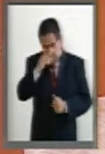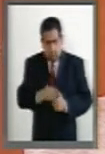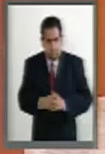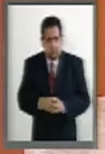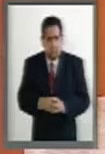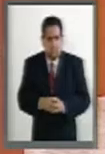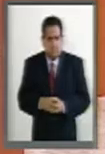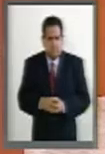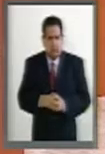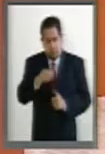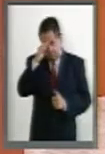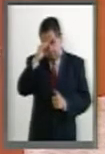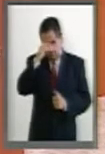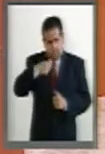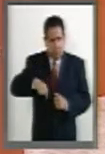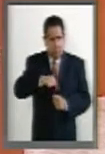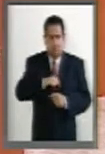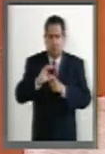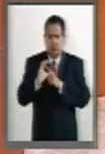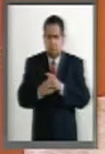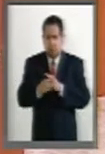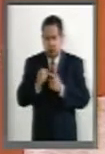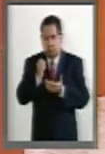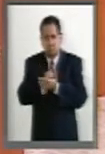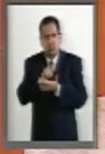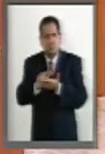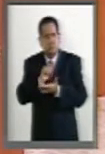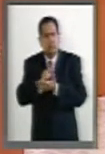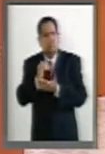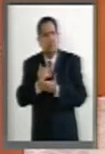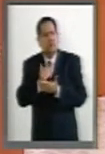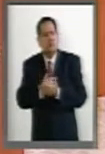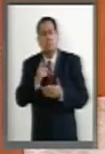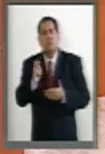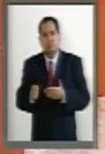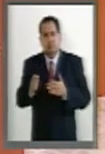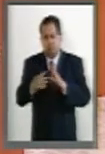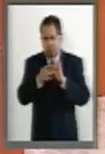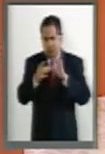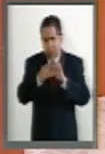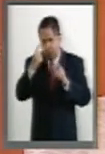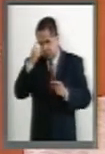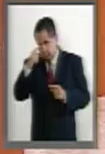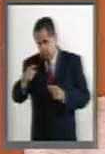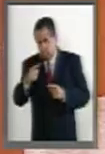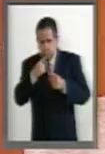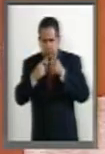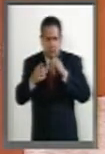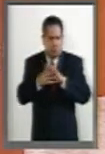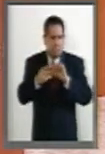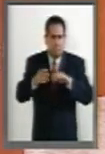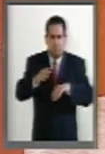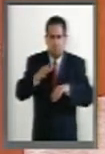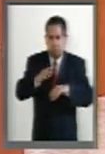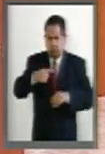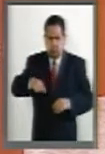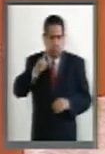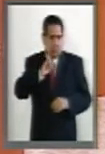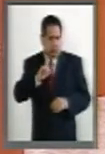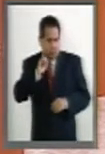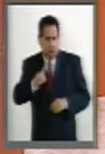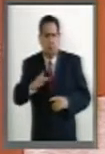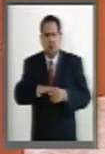hemos aprobado en nuestra Comisión de Reforma Agraria este articulado para que sea tomada nuestra mujer,